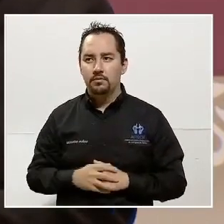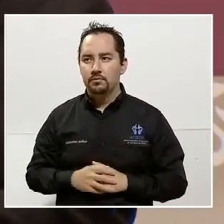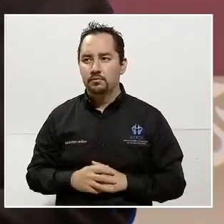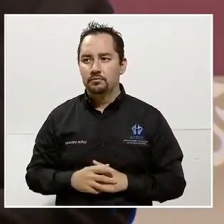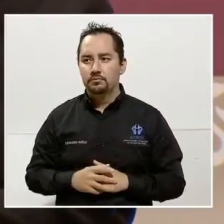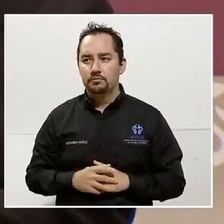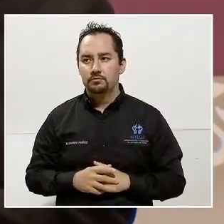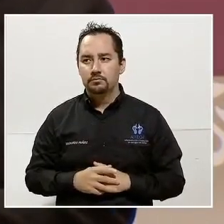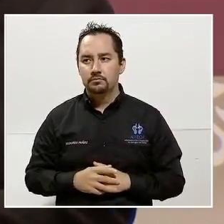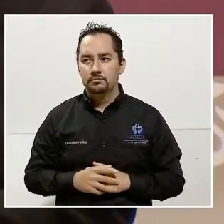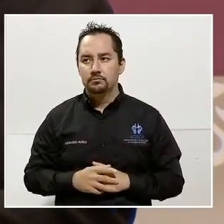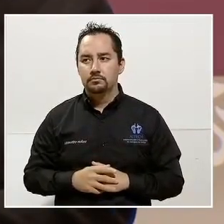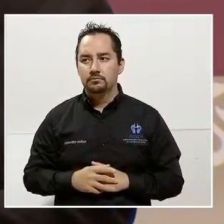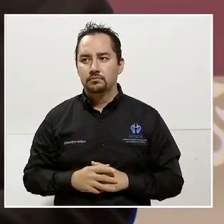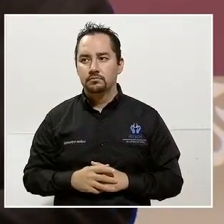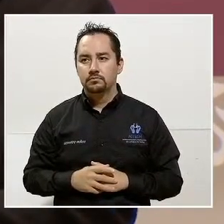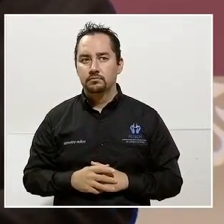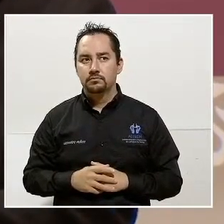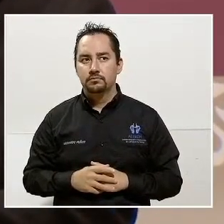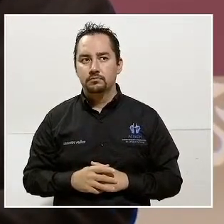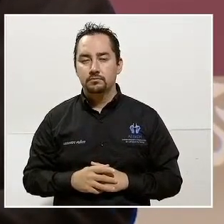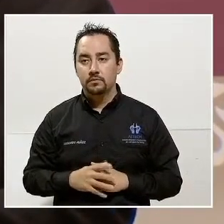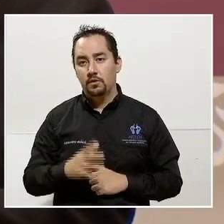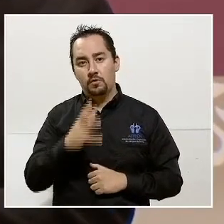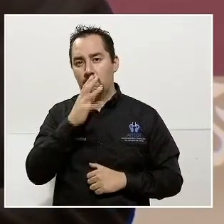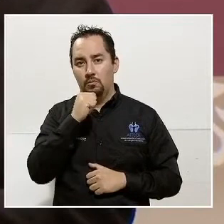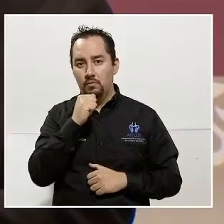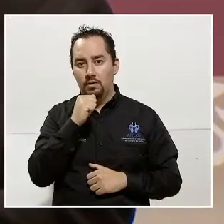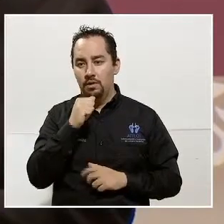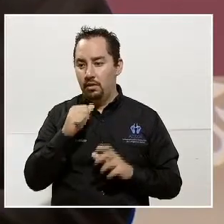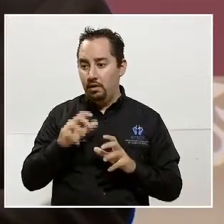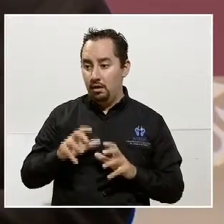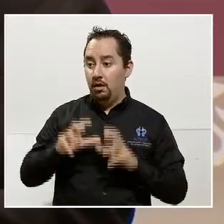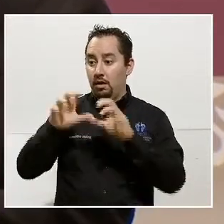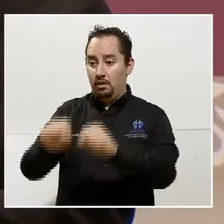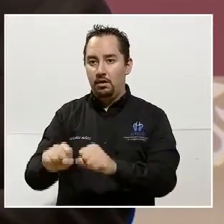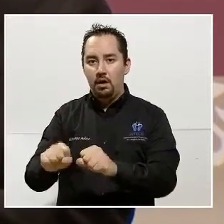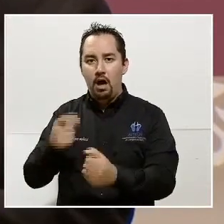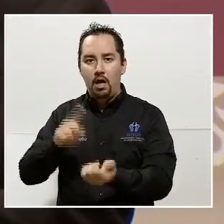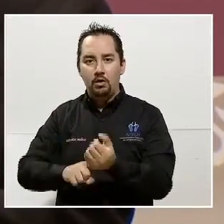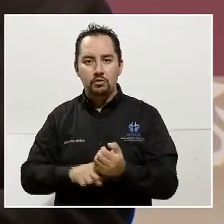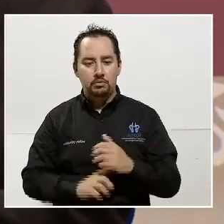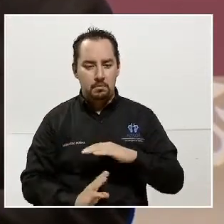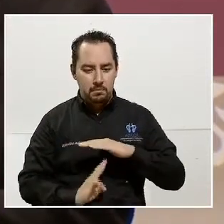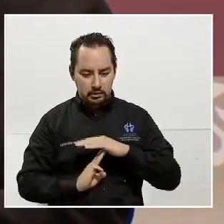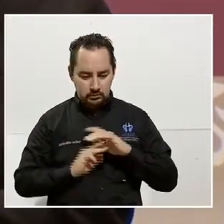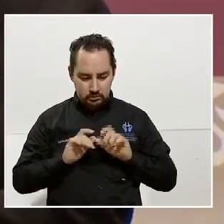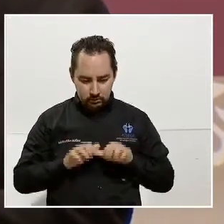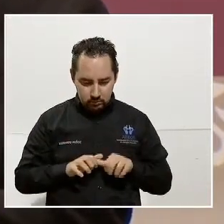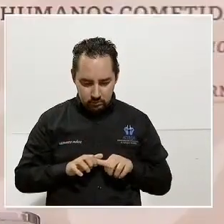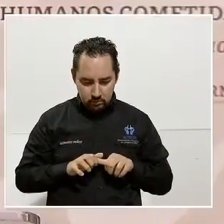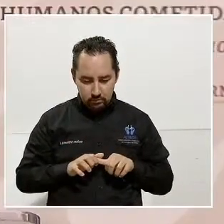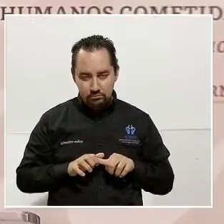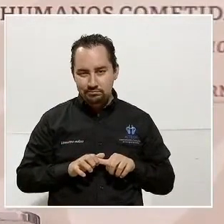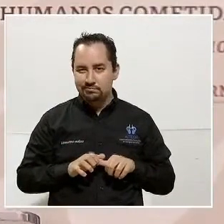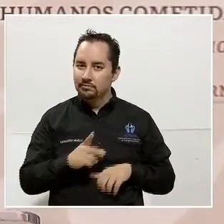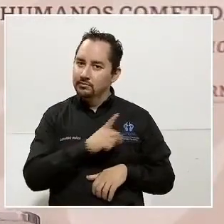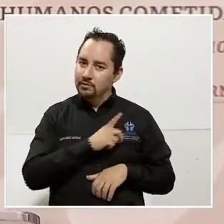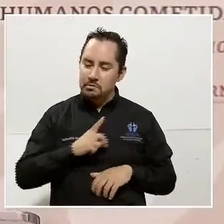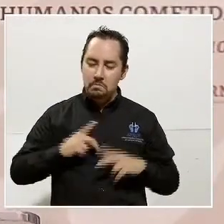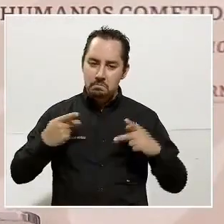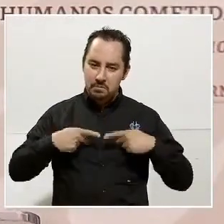atrás. No son posibles las pesquisas desde los escritorios, sin personal forense